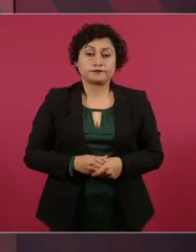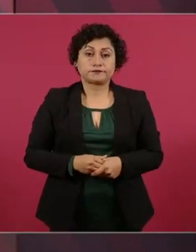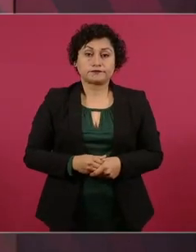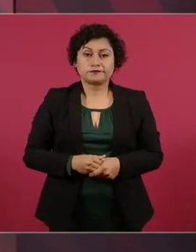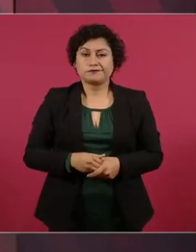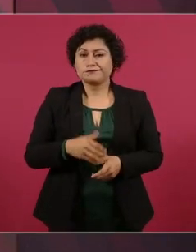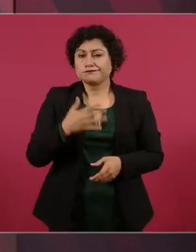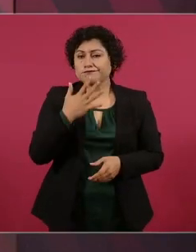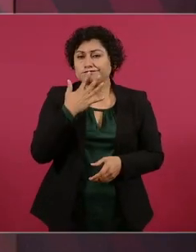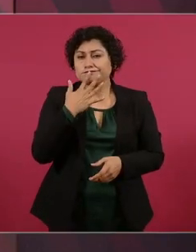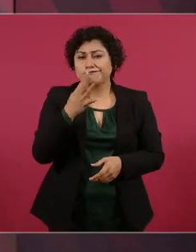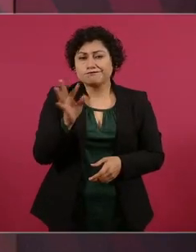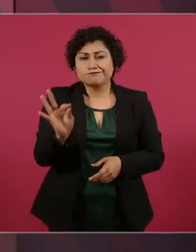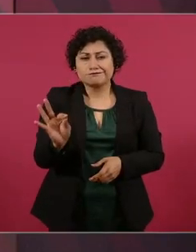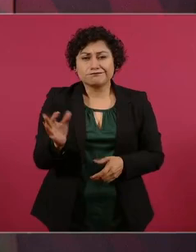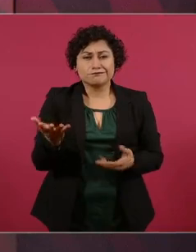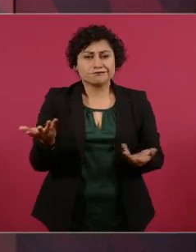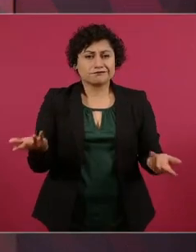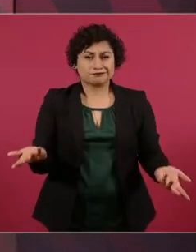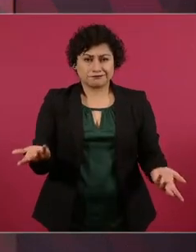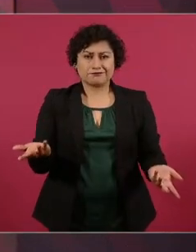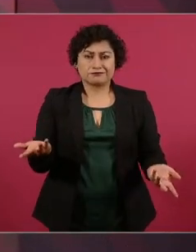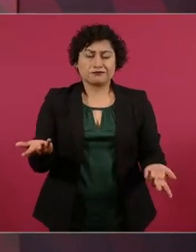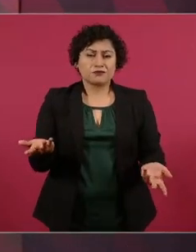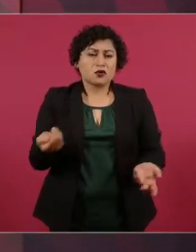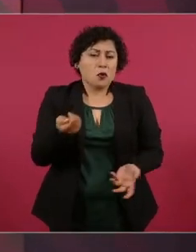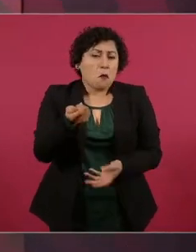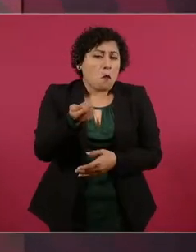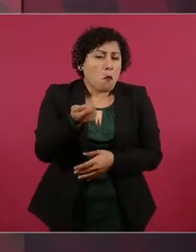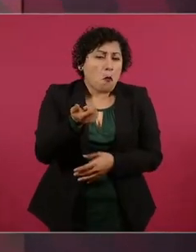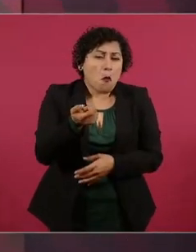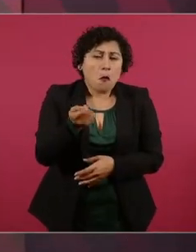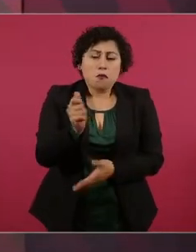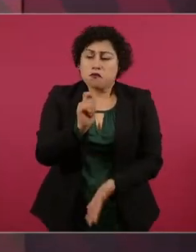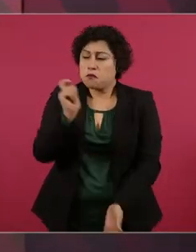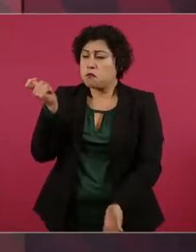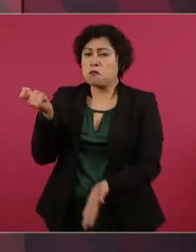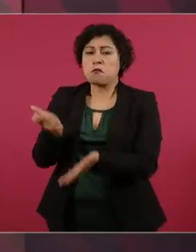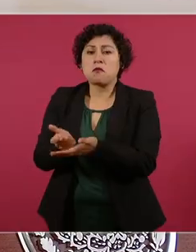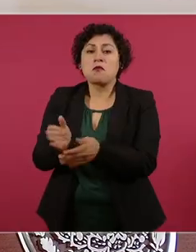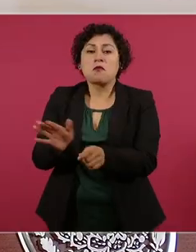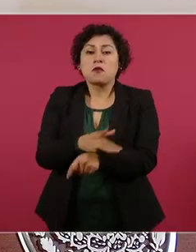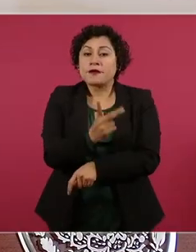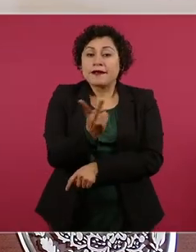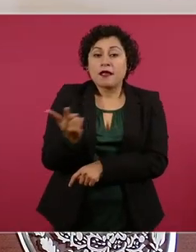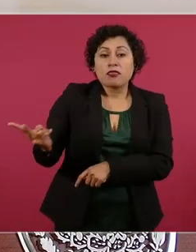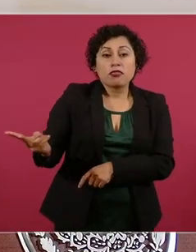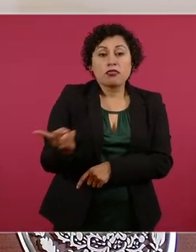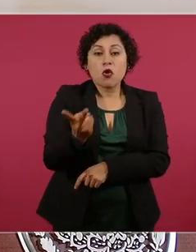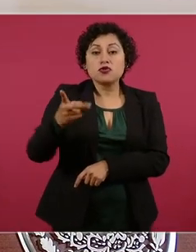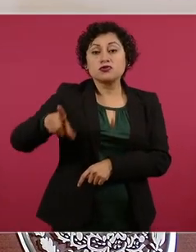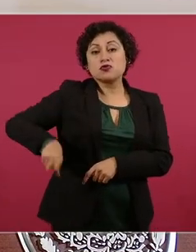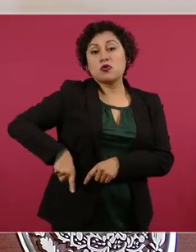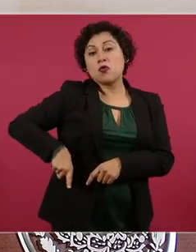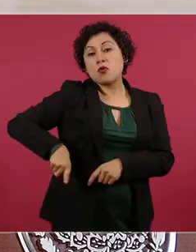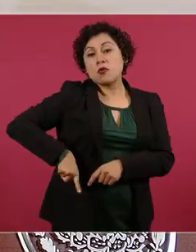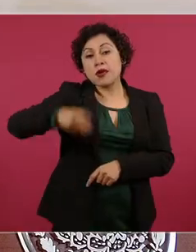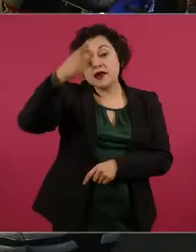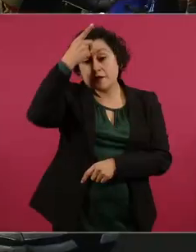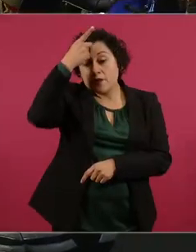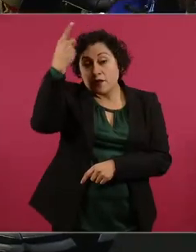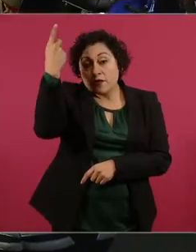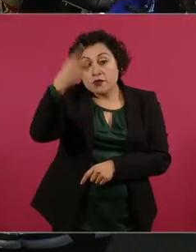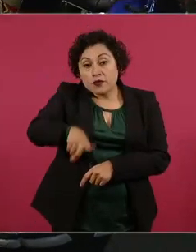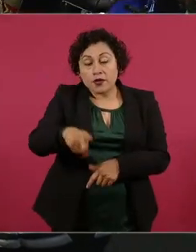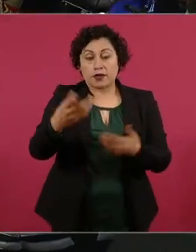Nada. Porque son empresas públicas, por eso tenemos